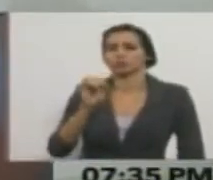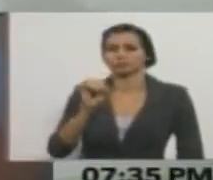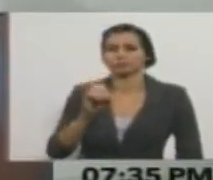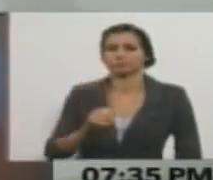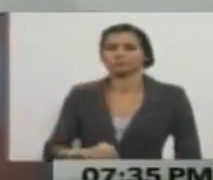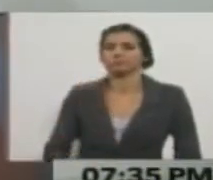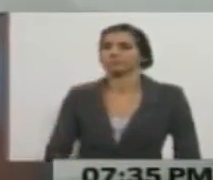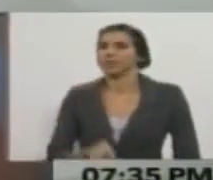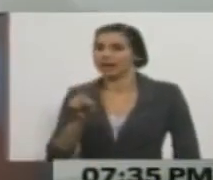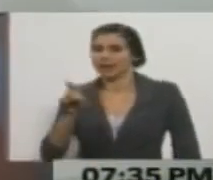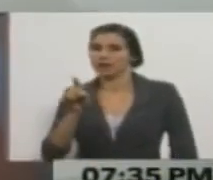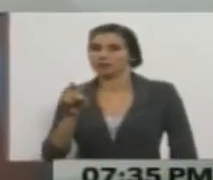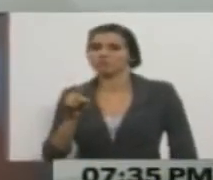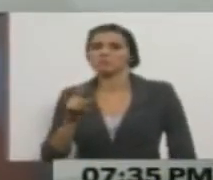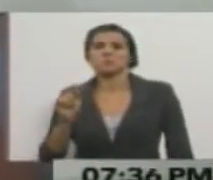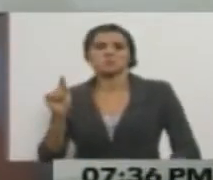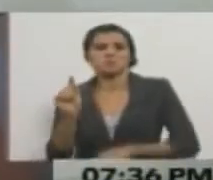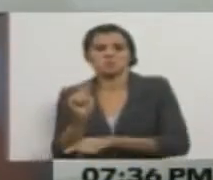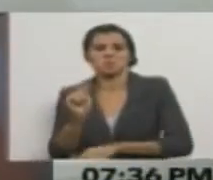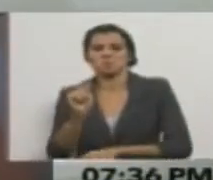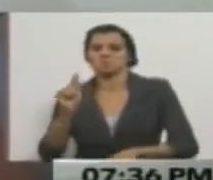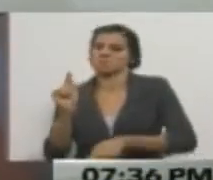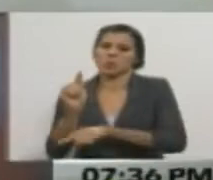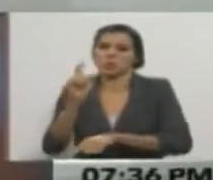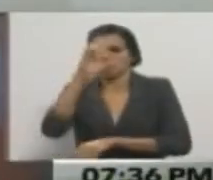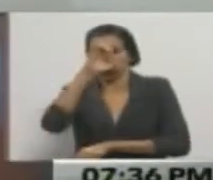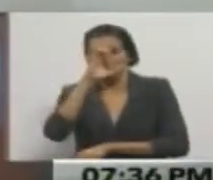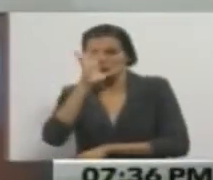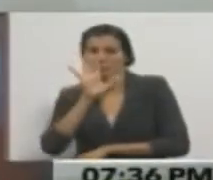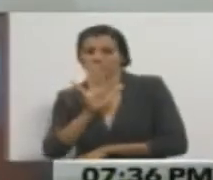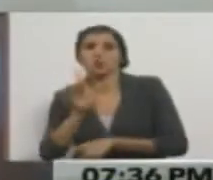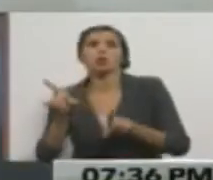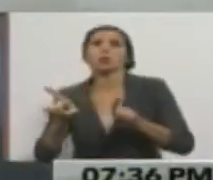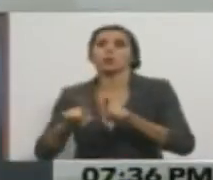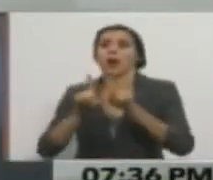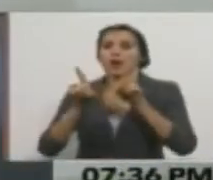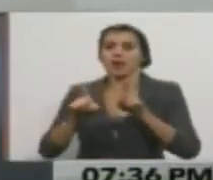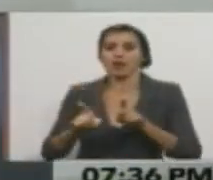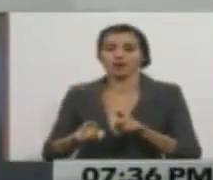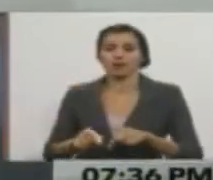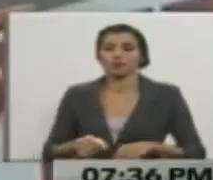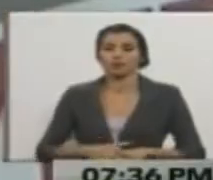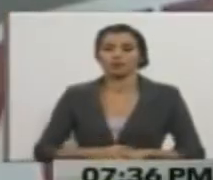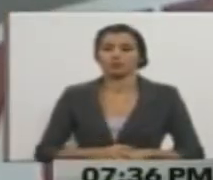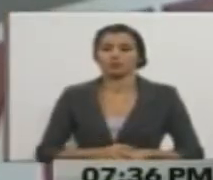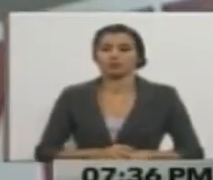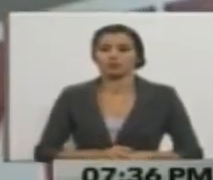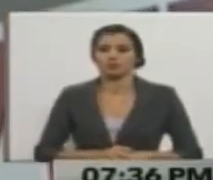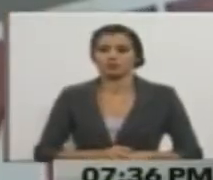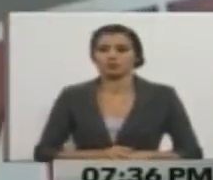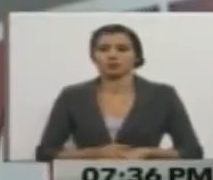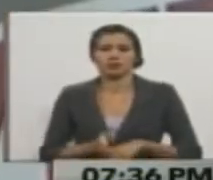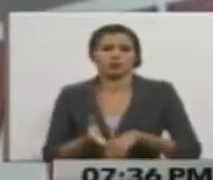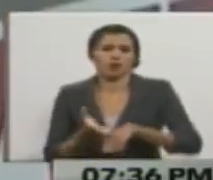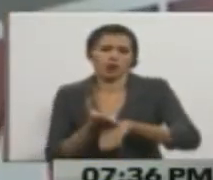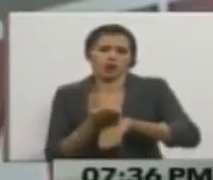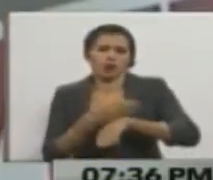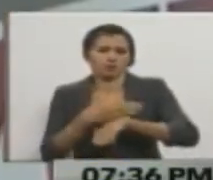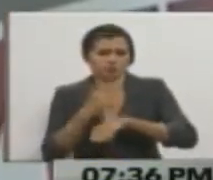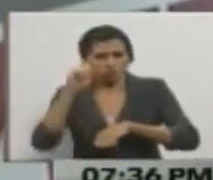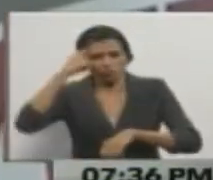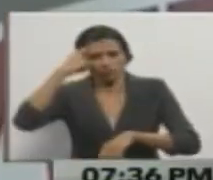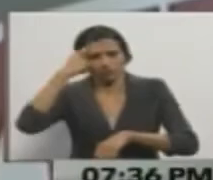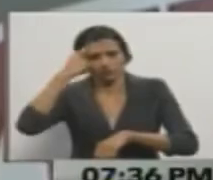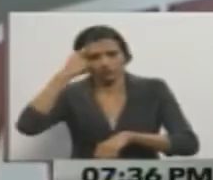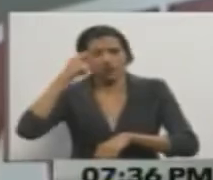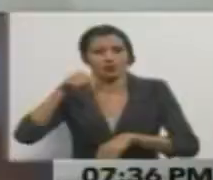que realizó una amenaza muy similar a la que se escuchó poco hace, recuerdan ustedes, en los micrófonos de La